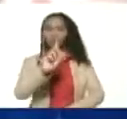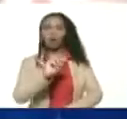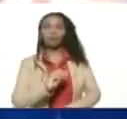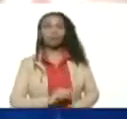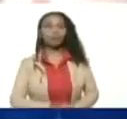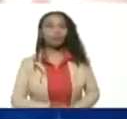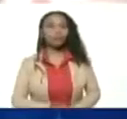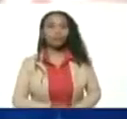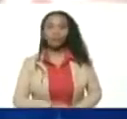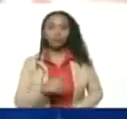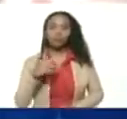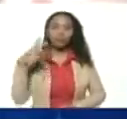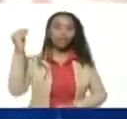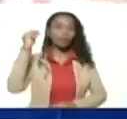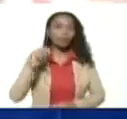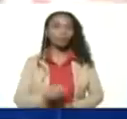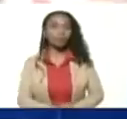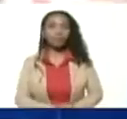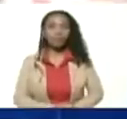no.